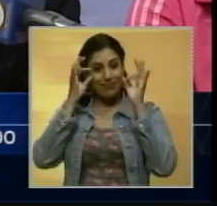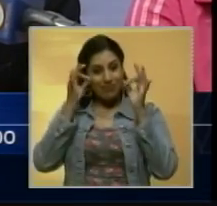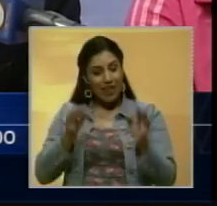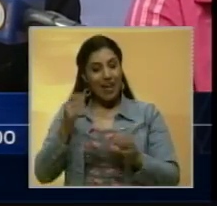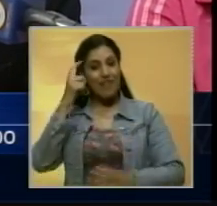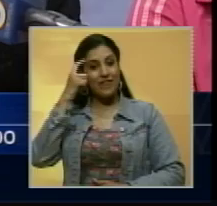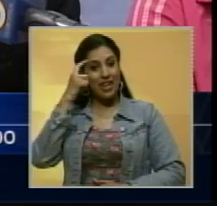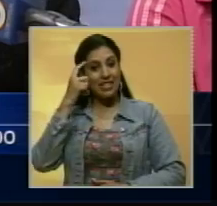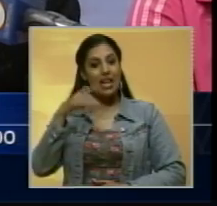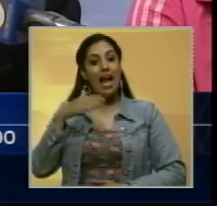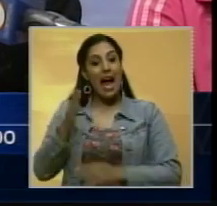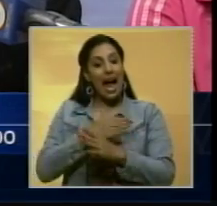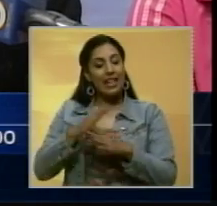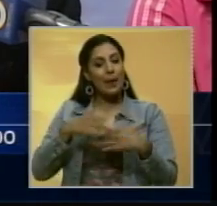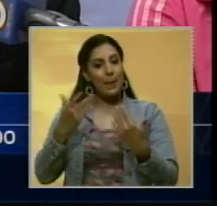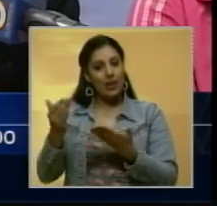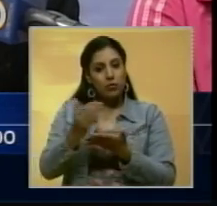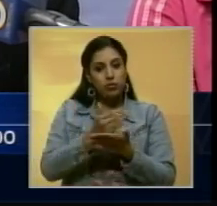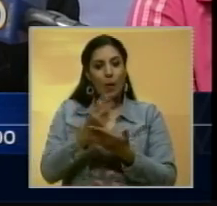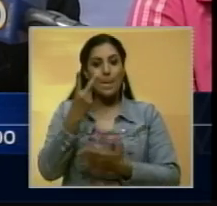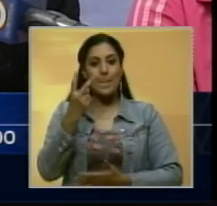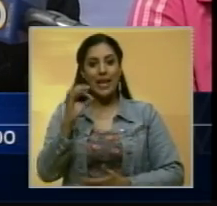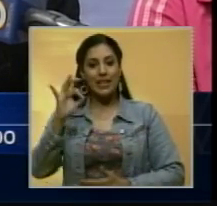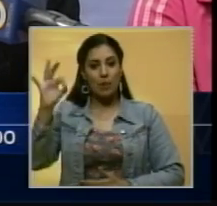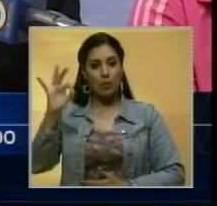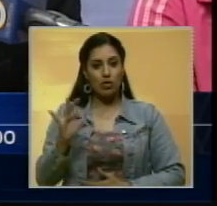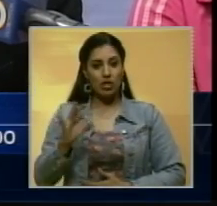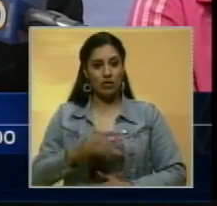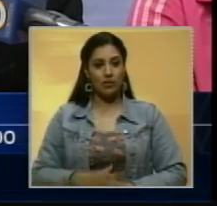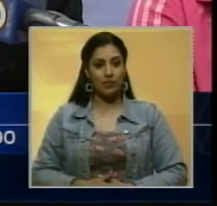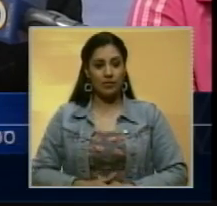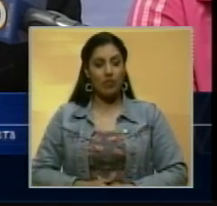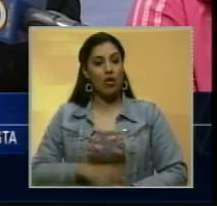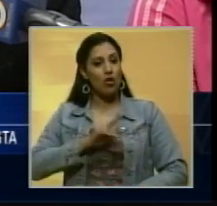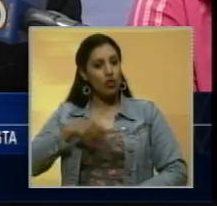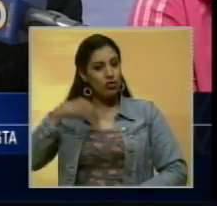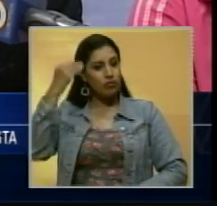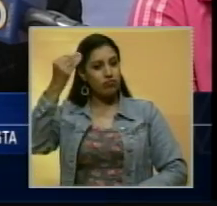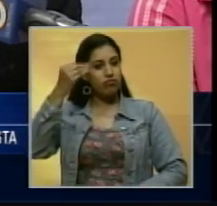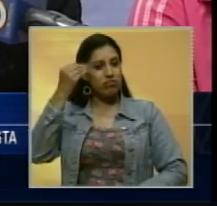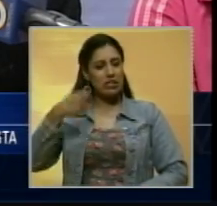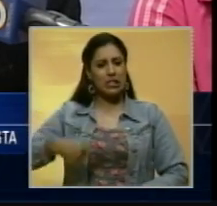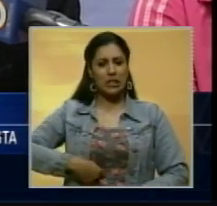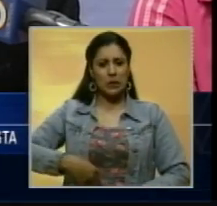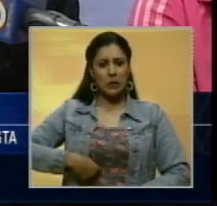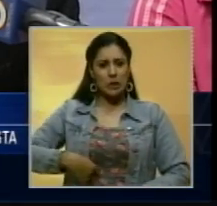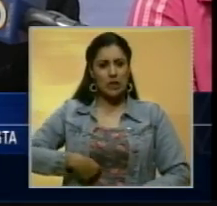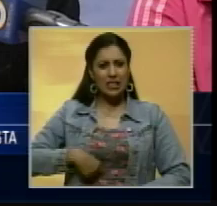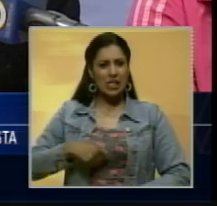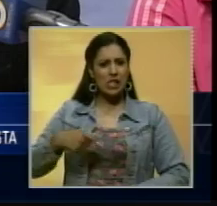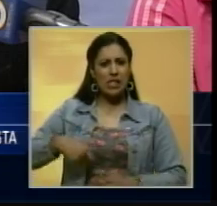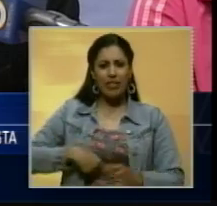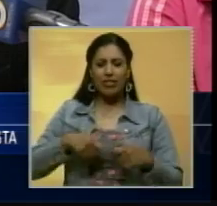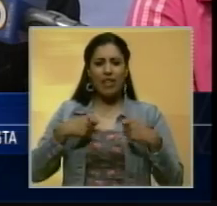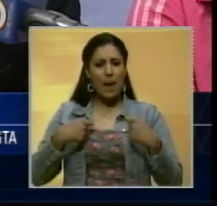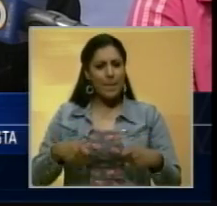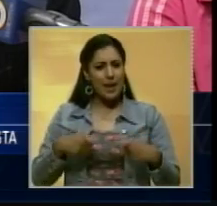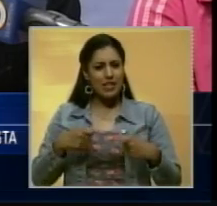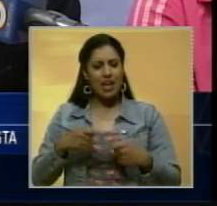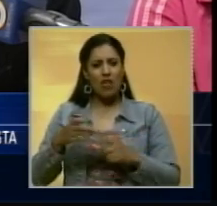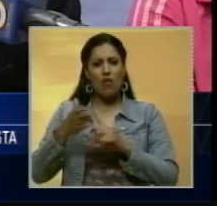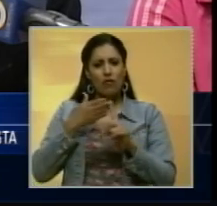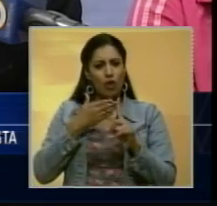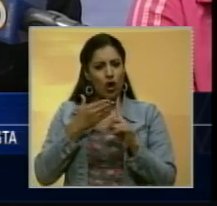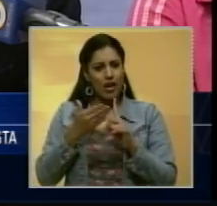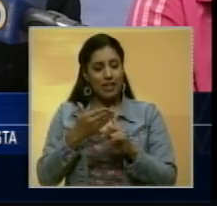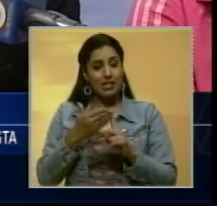fecha cuanto antes para la recolección del 20%. Que lo consideramos una provocación, una instigación al delito y a la